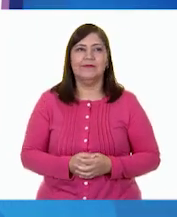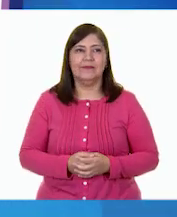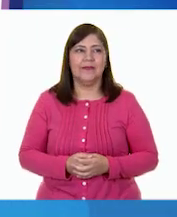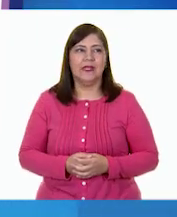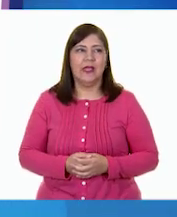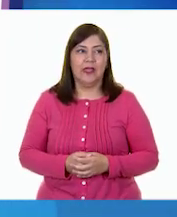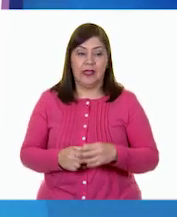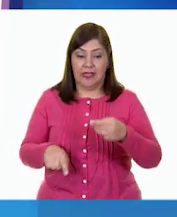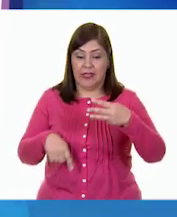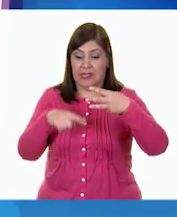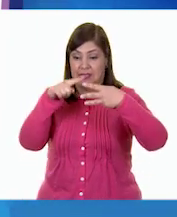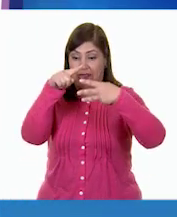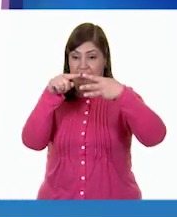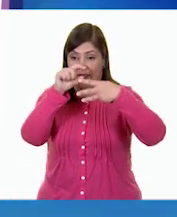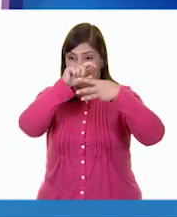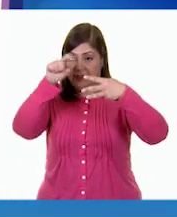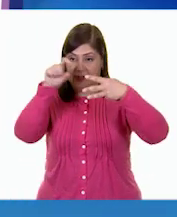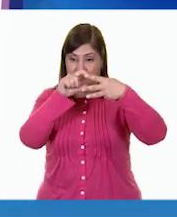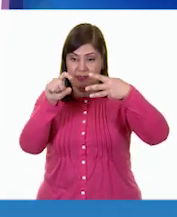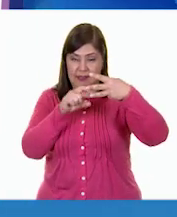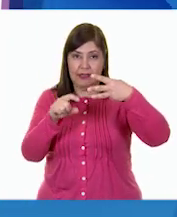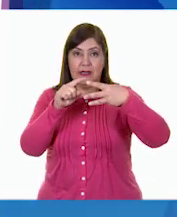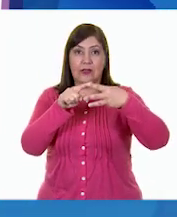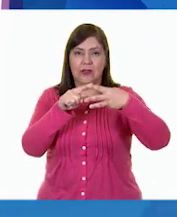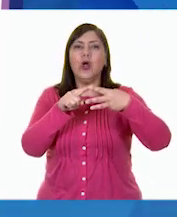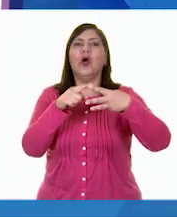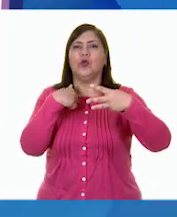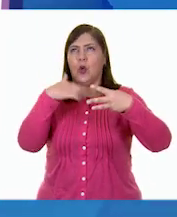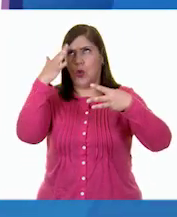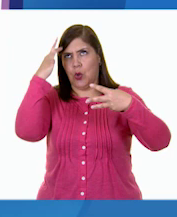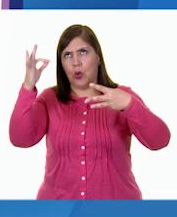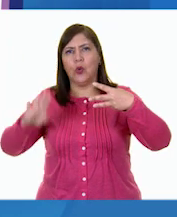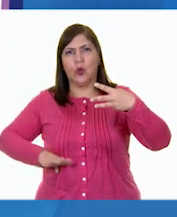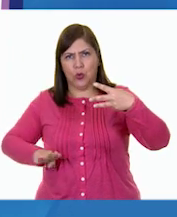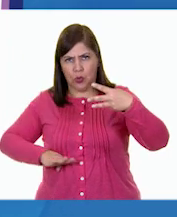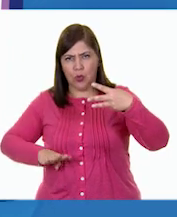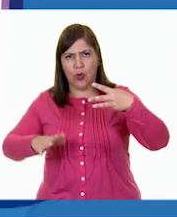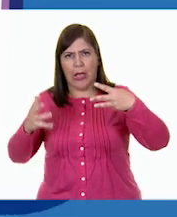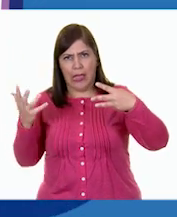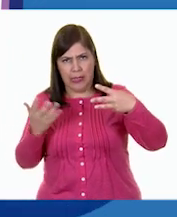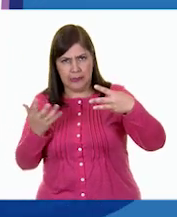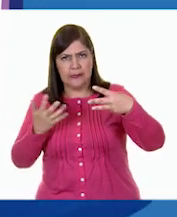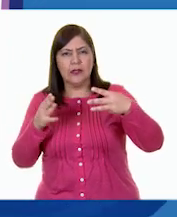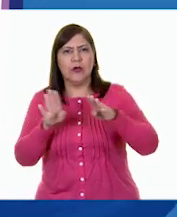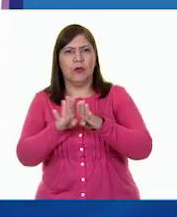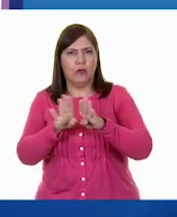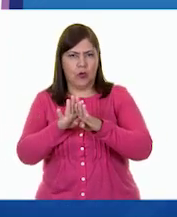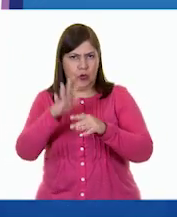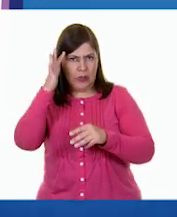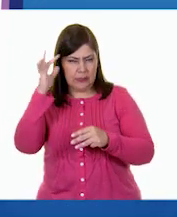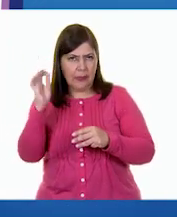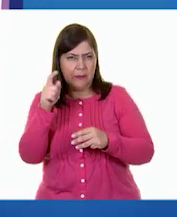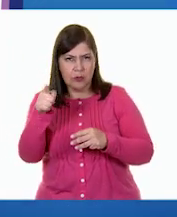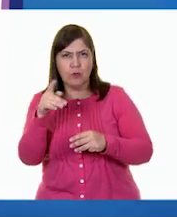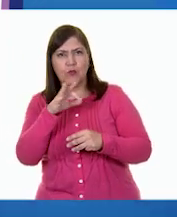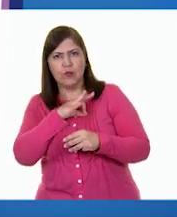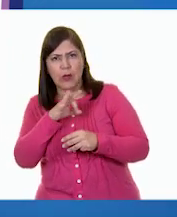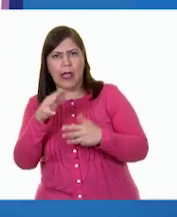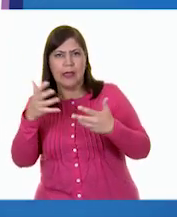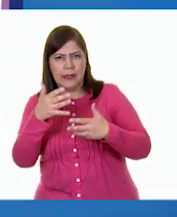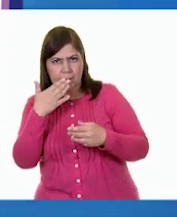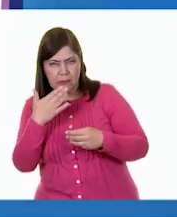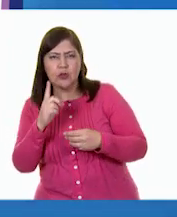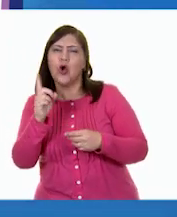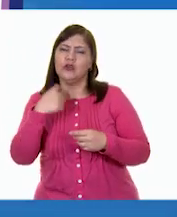las características de las adivinanzas. Sí. ¿Lo haces muy bien? ¿Puedes mejorar? ¿Necesitas ayuda? Yo creo que puedo